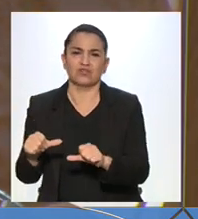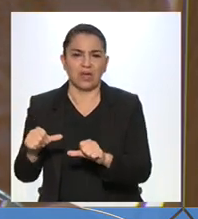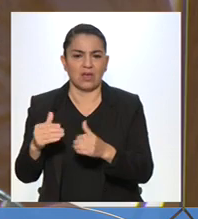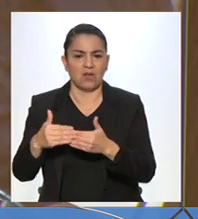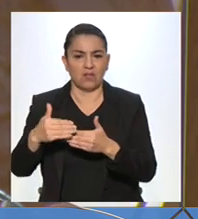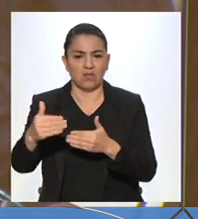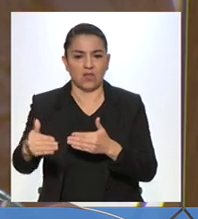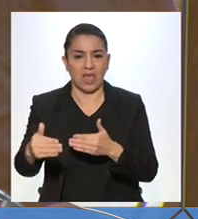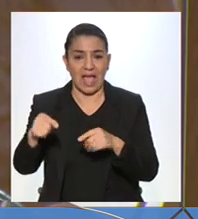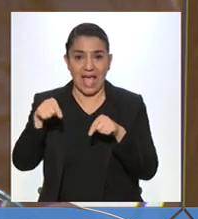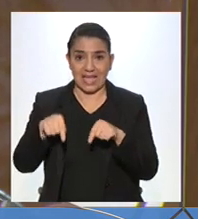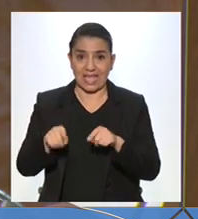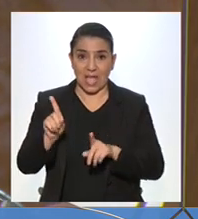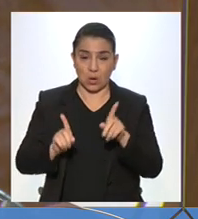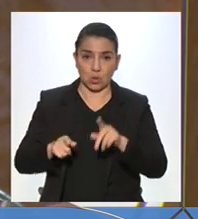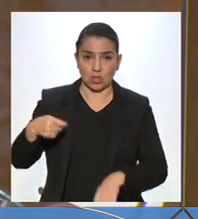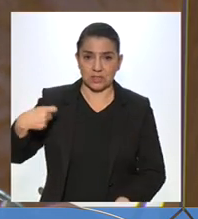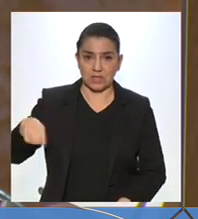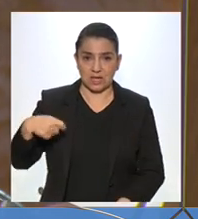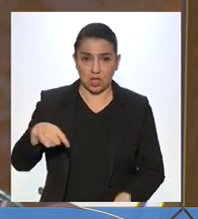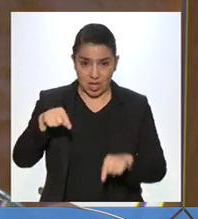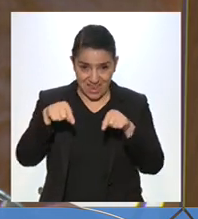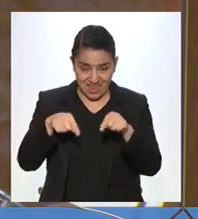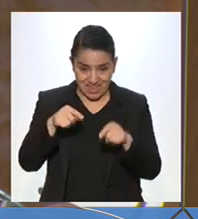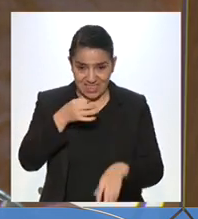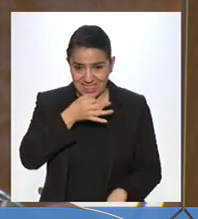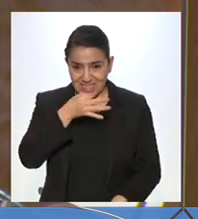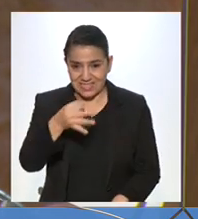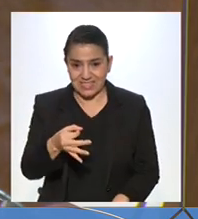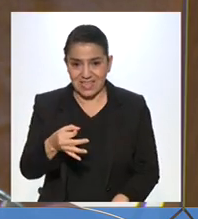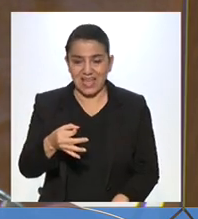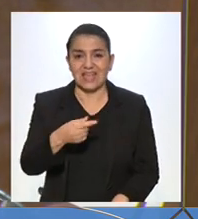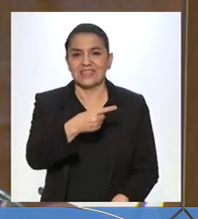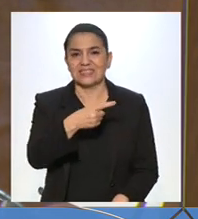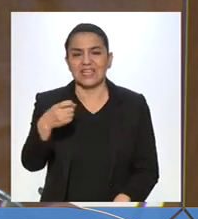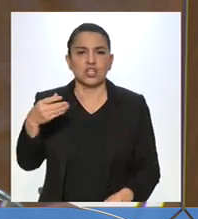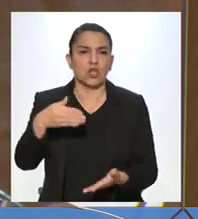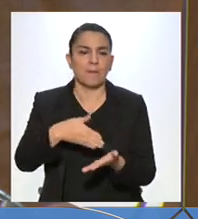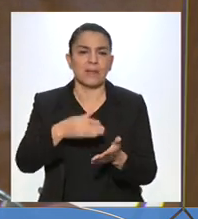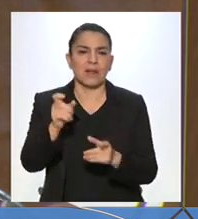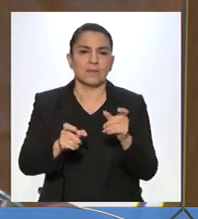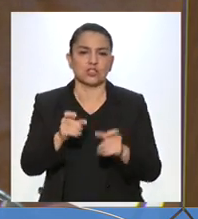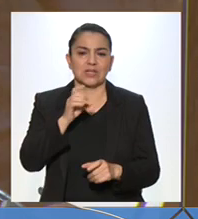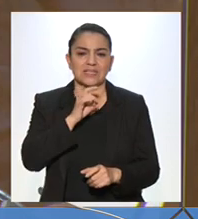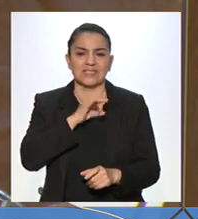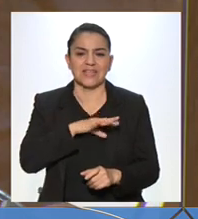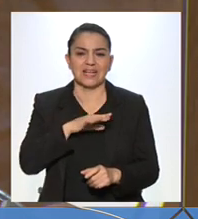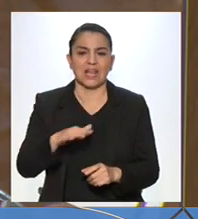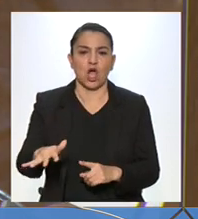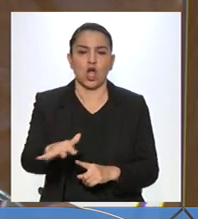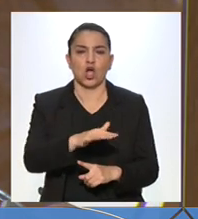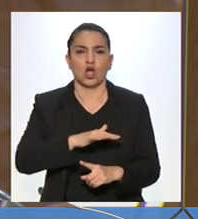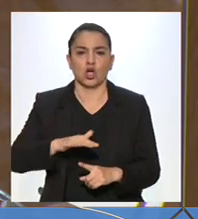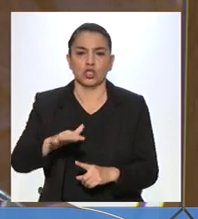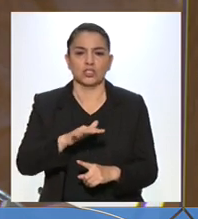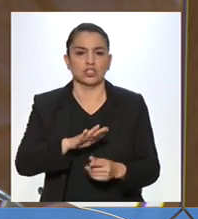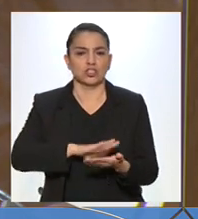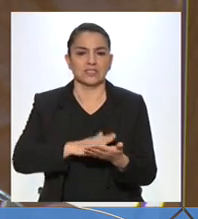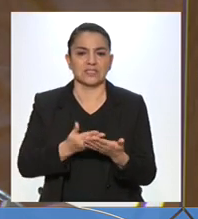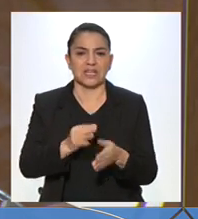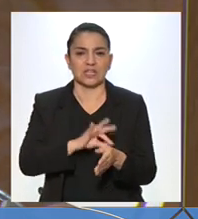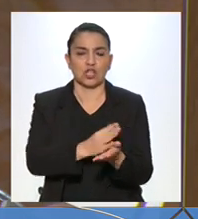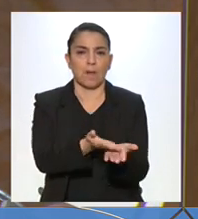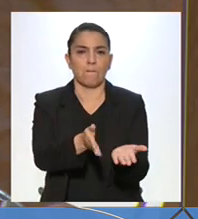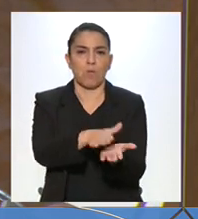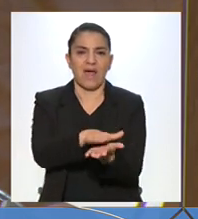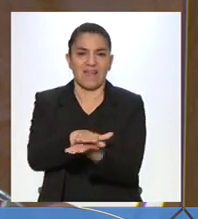aquí mismo, lo vimos, senadores aquí mismo señalaban, de cientos de miles de chilenos, ¿no es cierto?, en una condición extrema sanitaria de